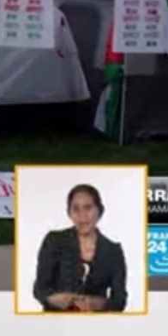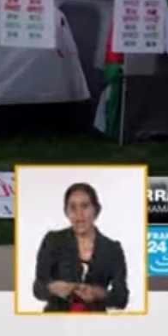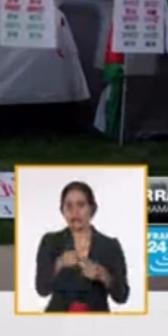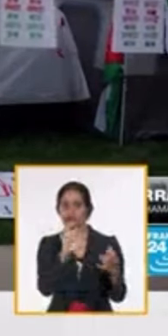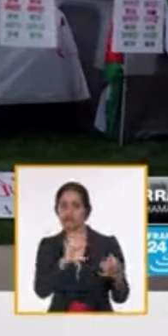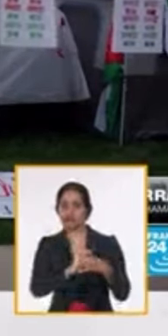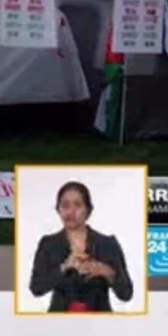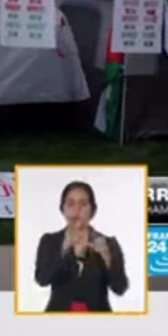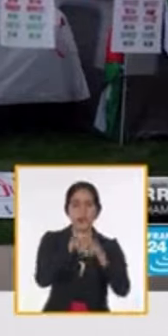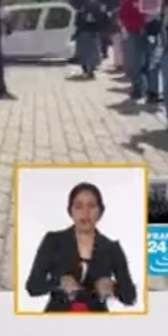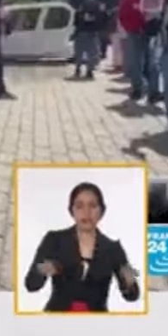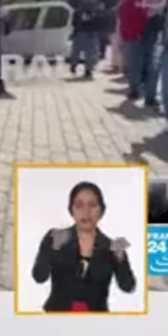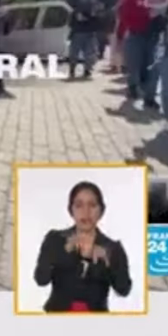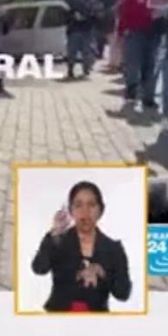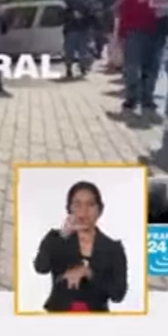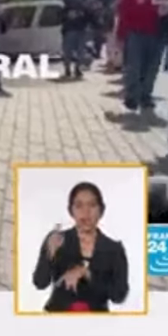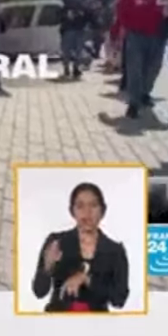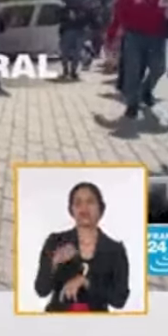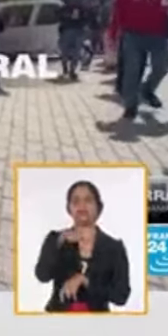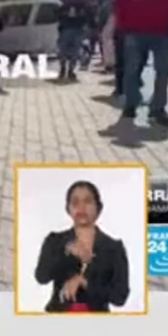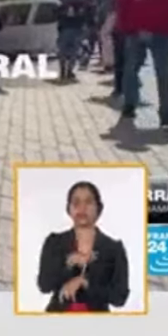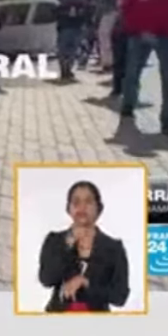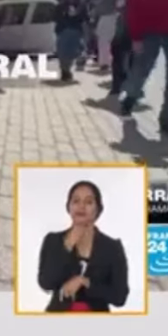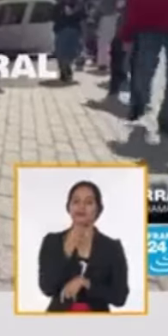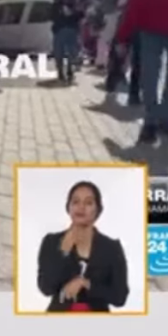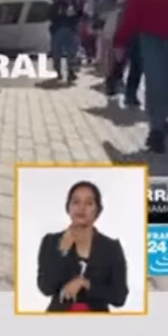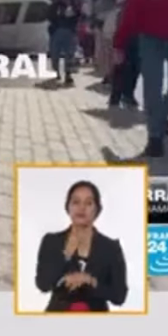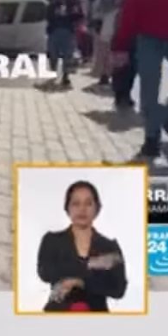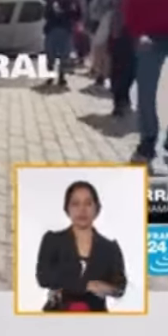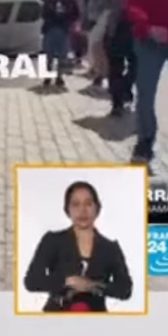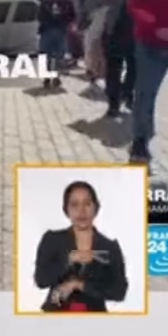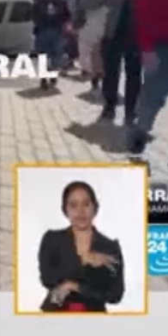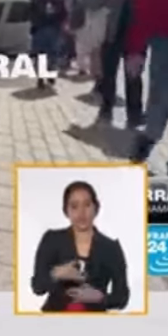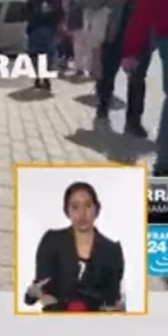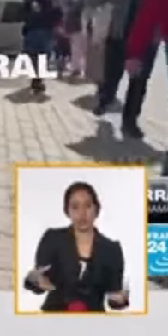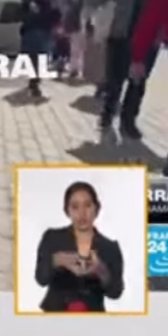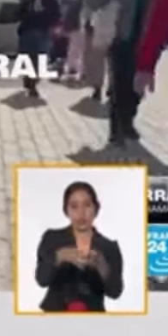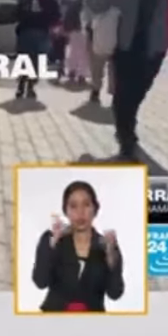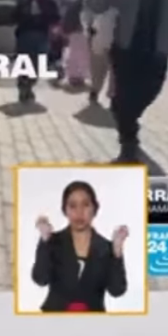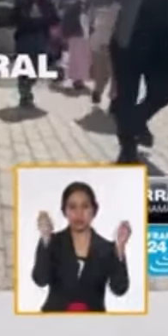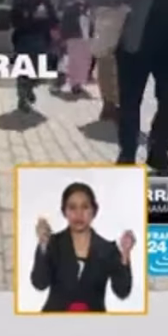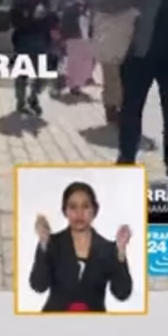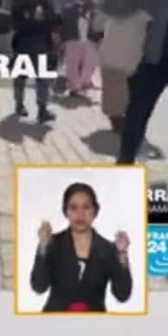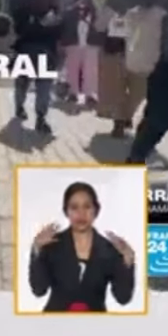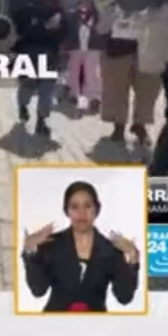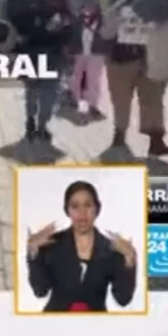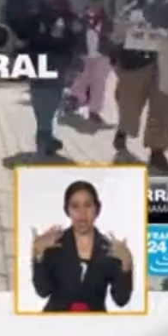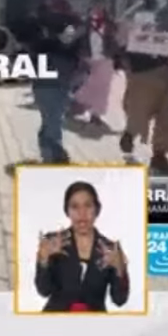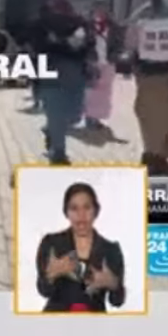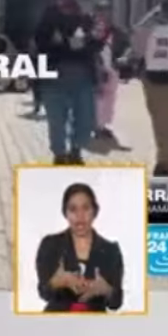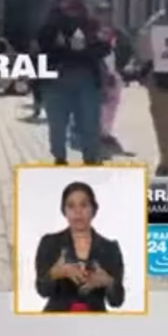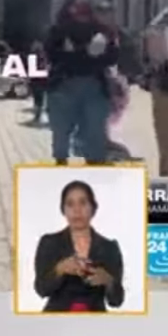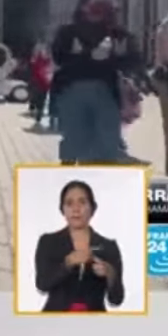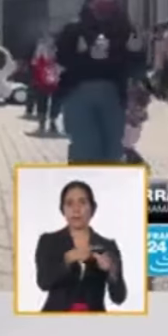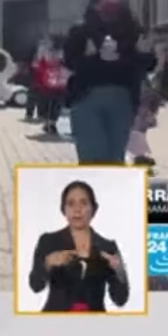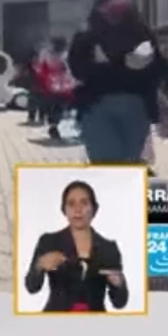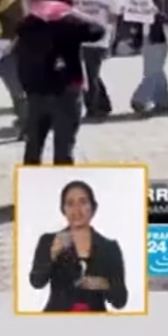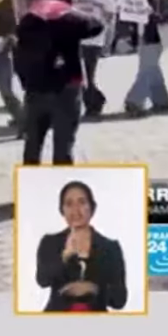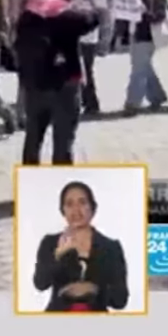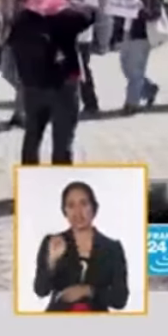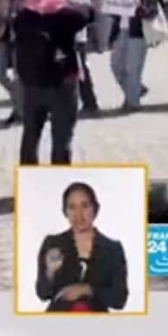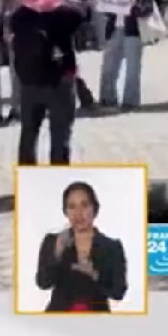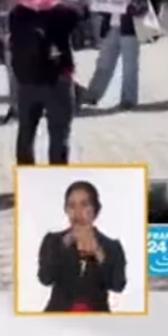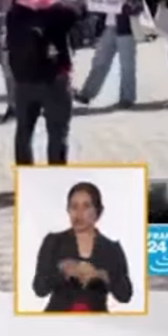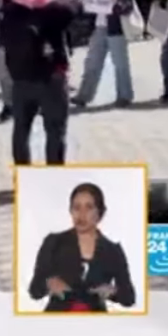con academias israelíes. Según el New York Times, el movimiento de protesta se extendió por unas 60 universidades y en pleno año